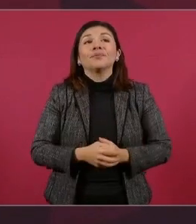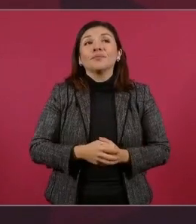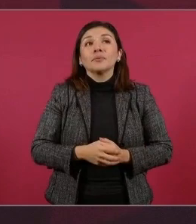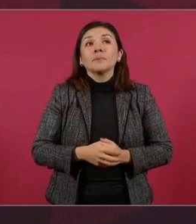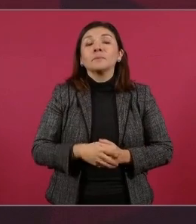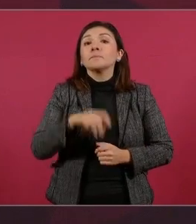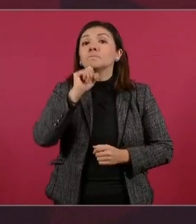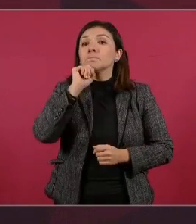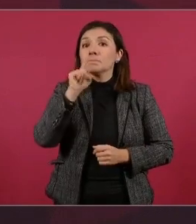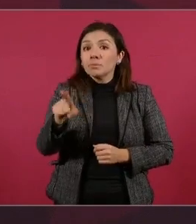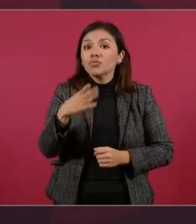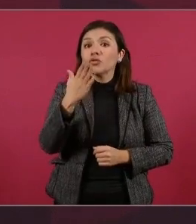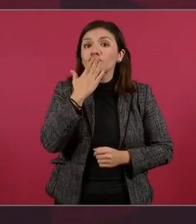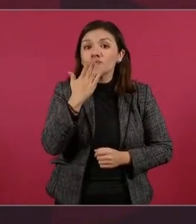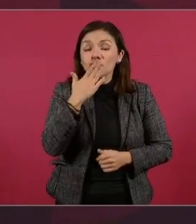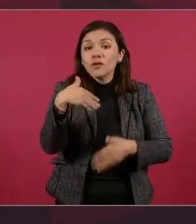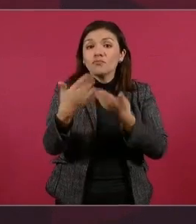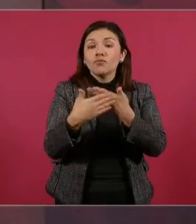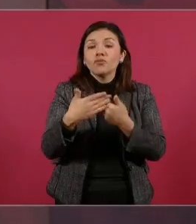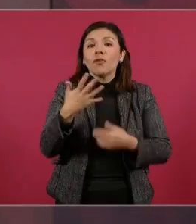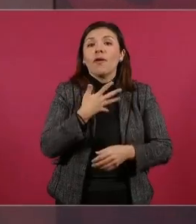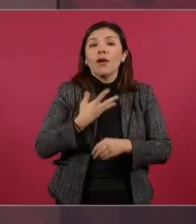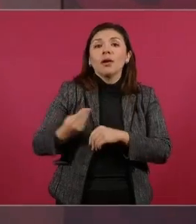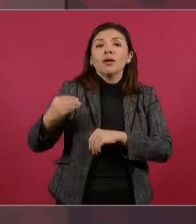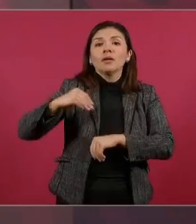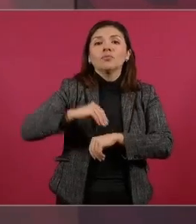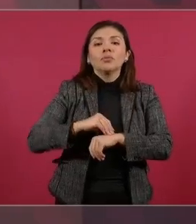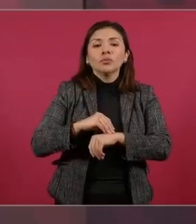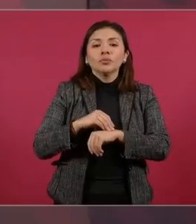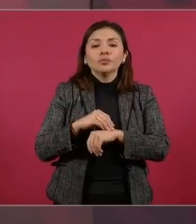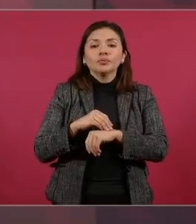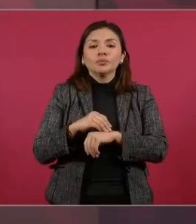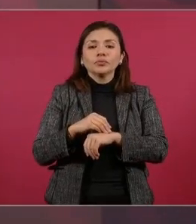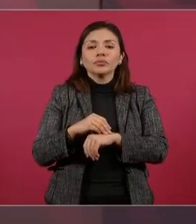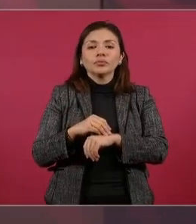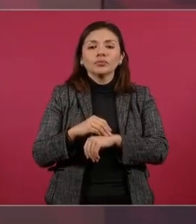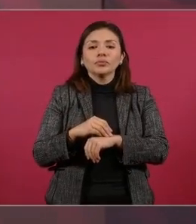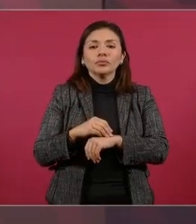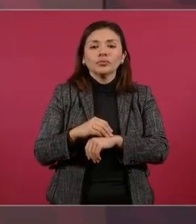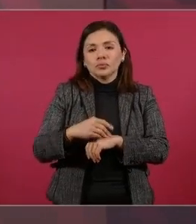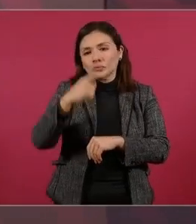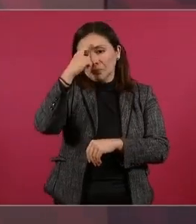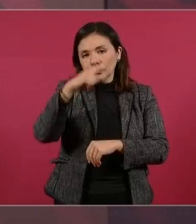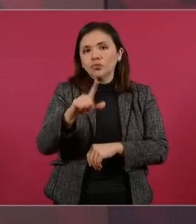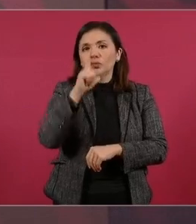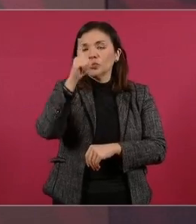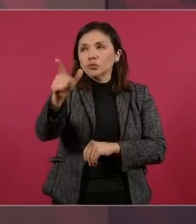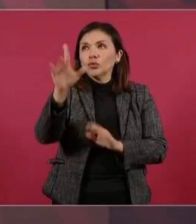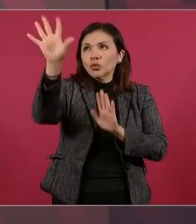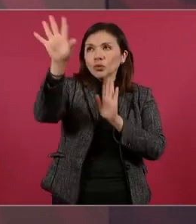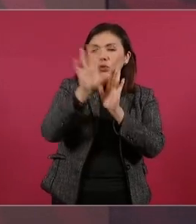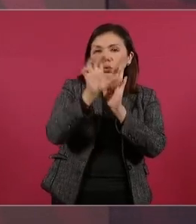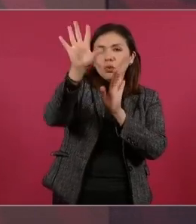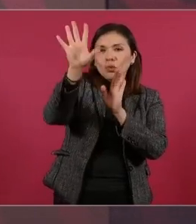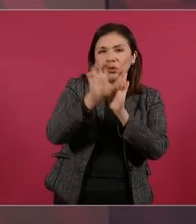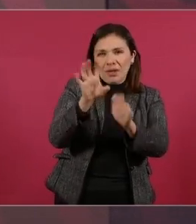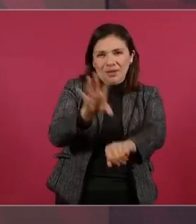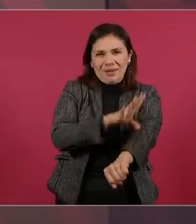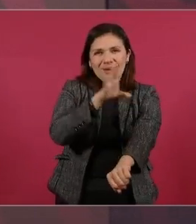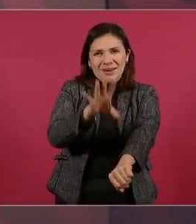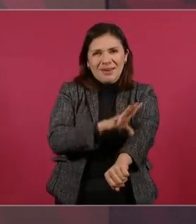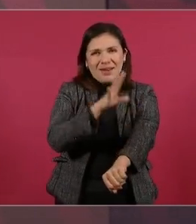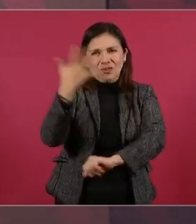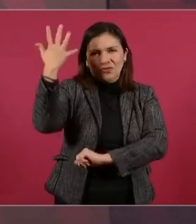Sonora va a tener la planta fotovoltaica la planta de